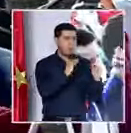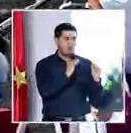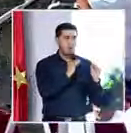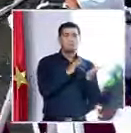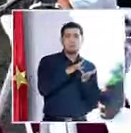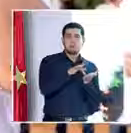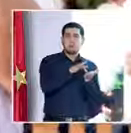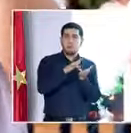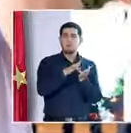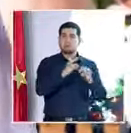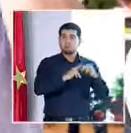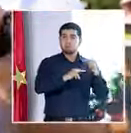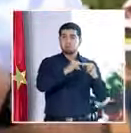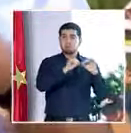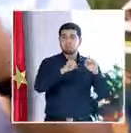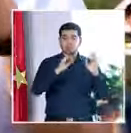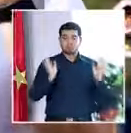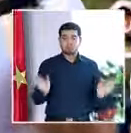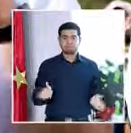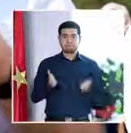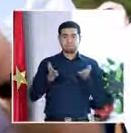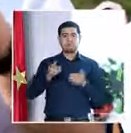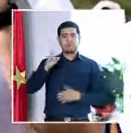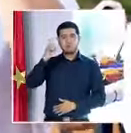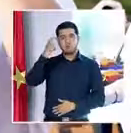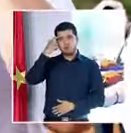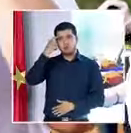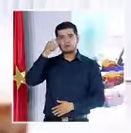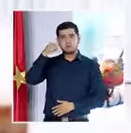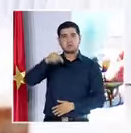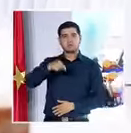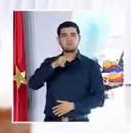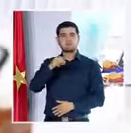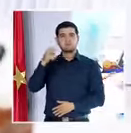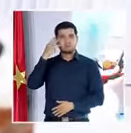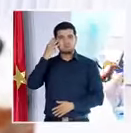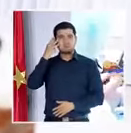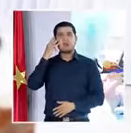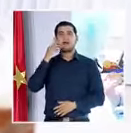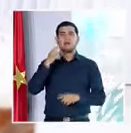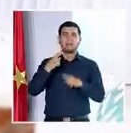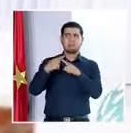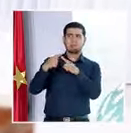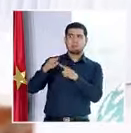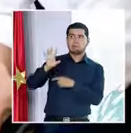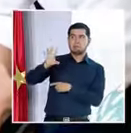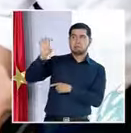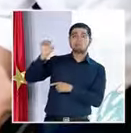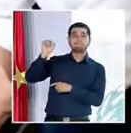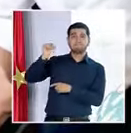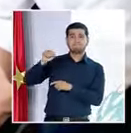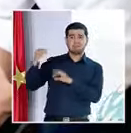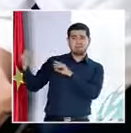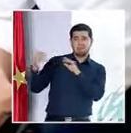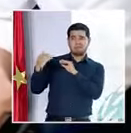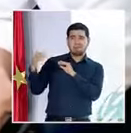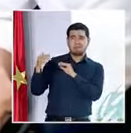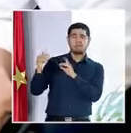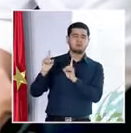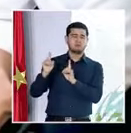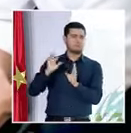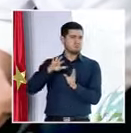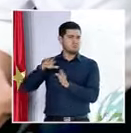diálogo participativo y constructivo promovido por la Gobernación del Norte de Santander, se mantuvieron, a diferencia de otras regiones del país,